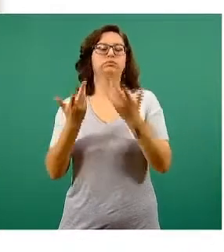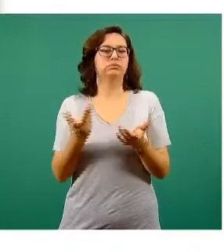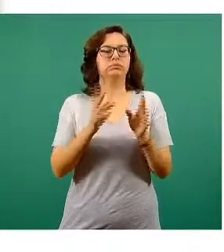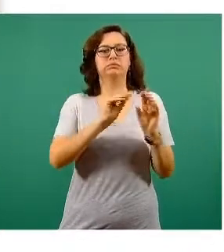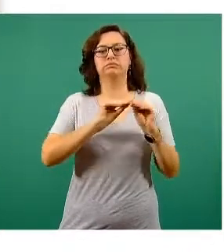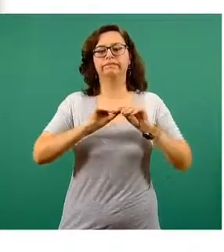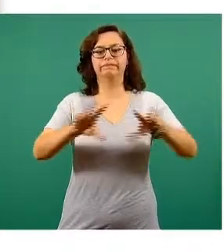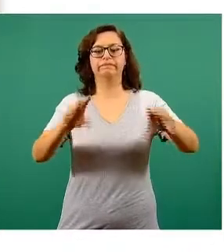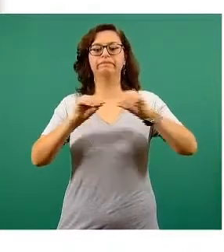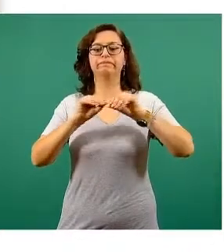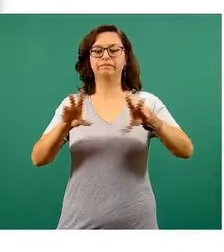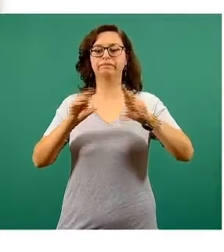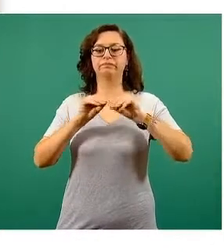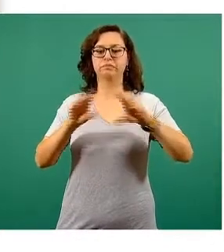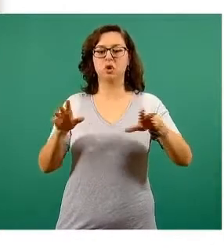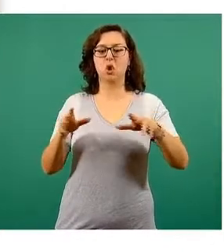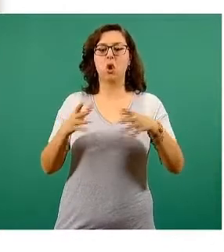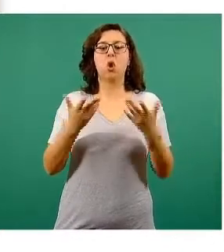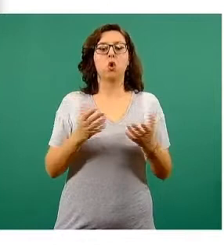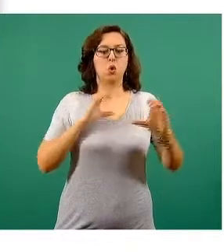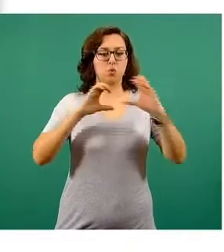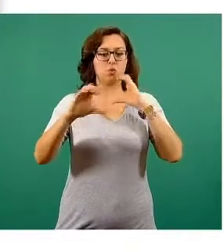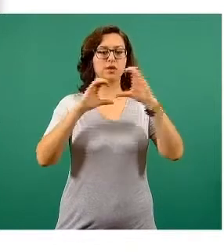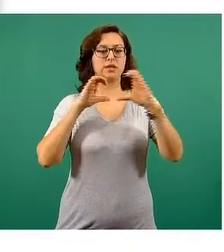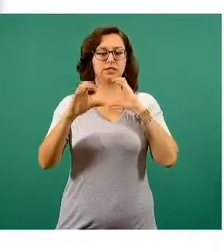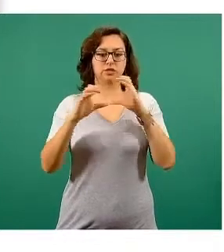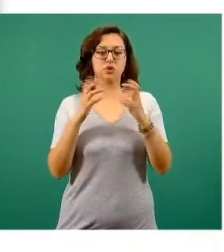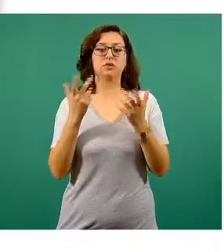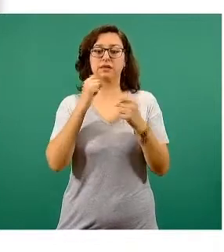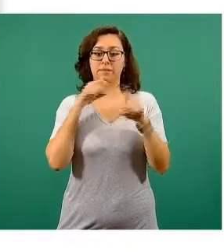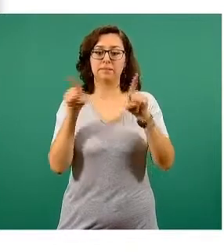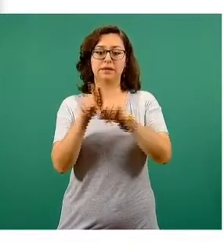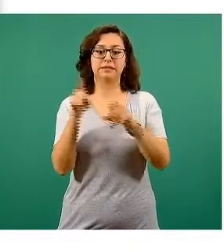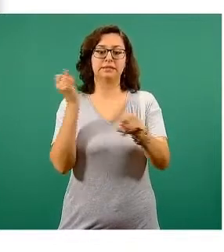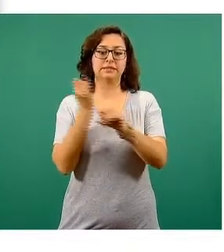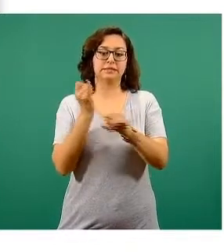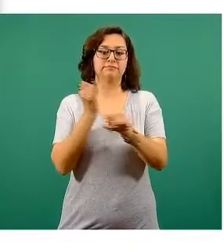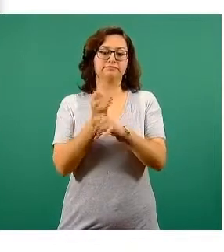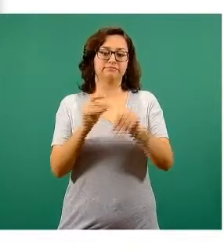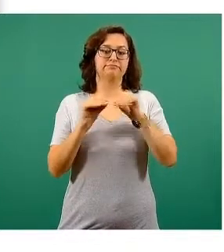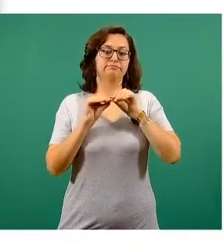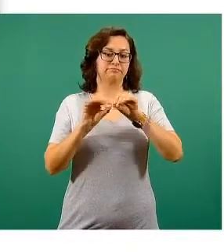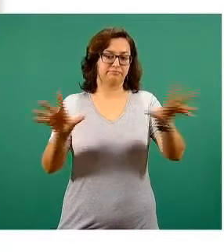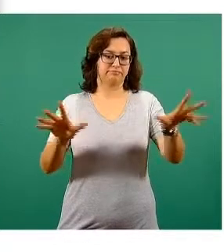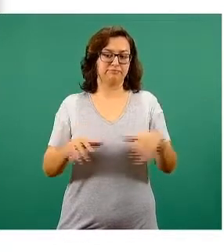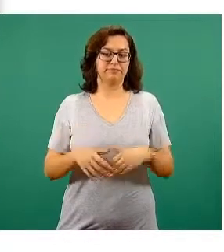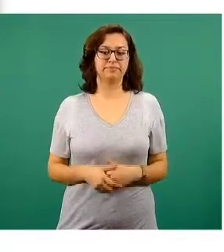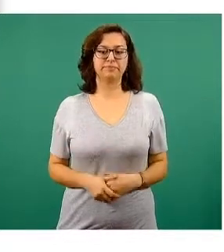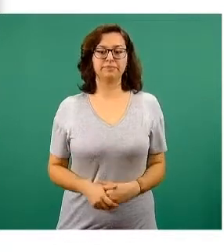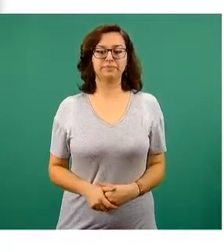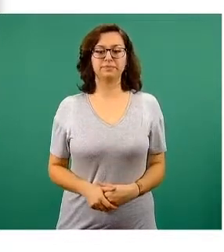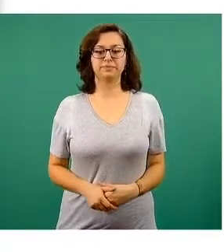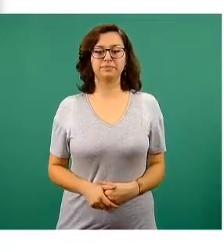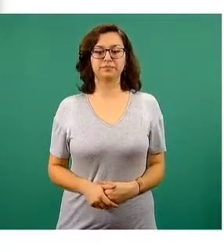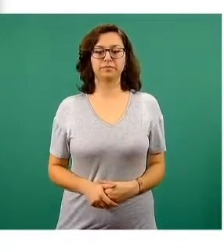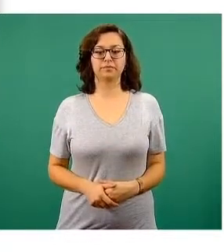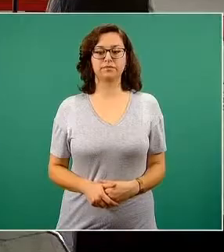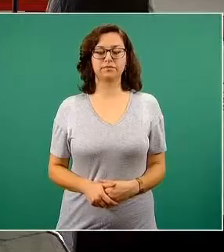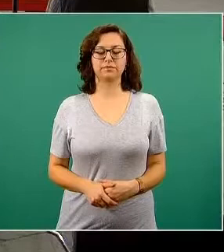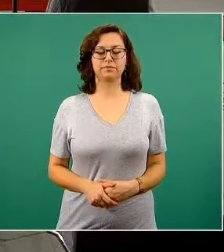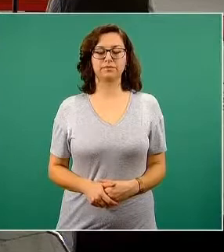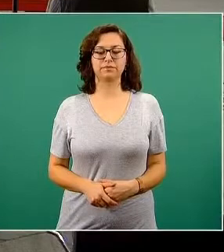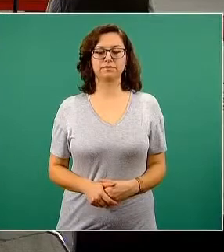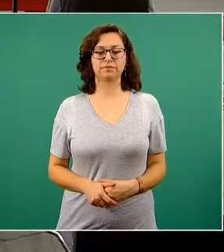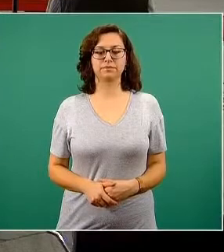de comunicación para sus redes sociales, en donde pueden difundir de manera segura estas medidas y estos protocolos que les acabo